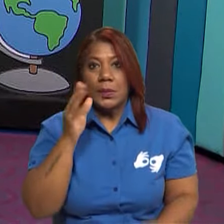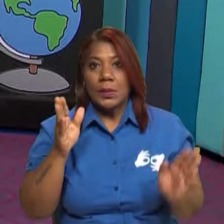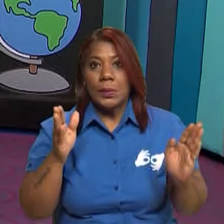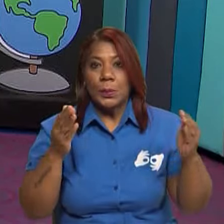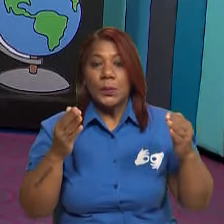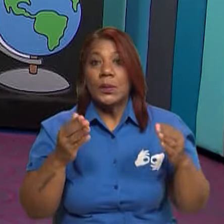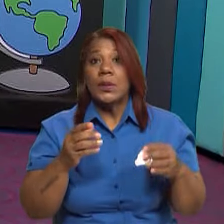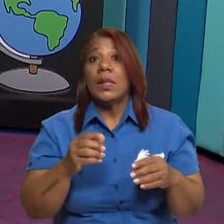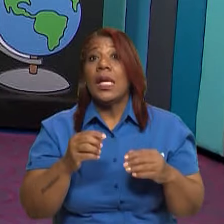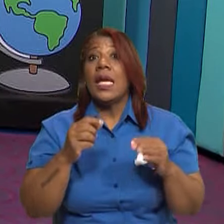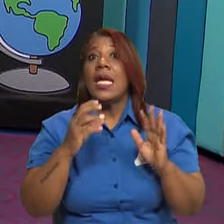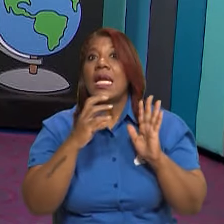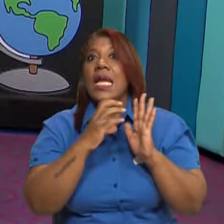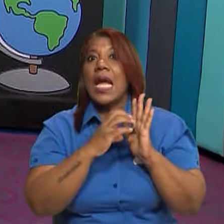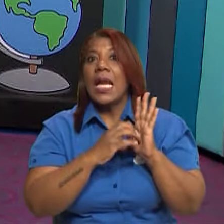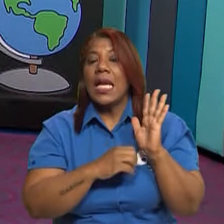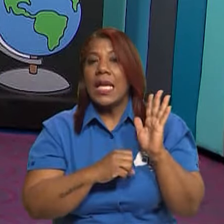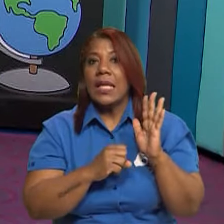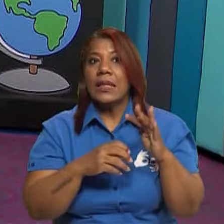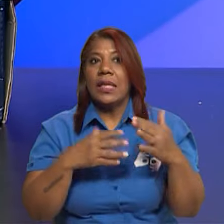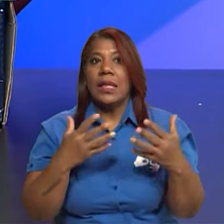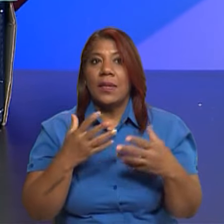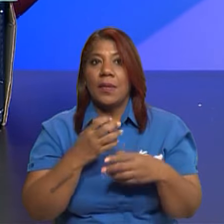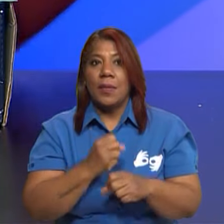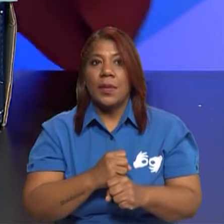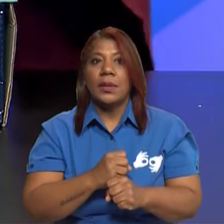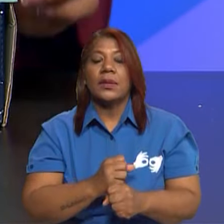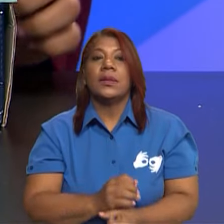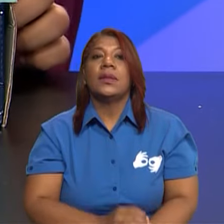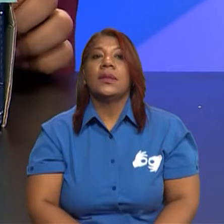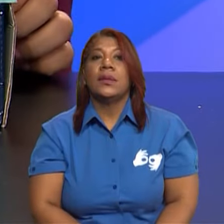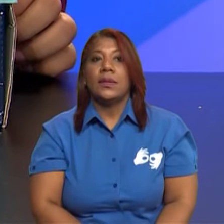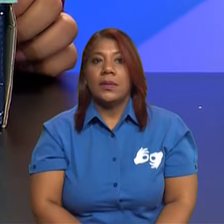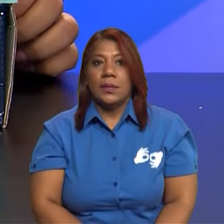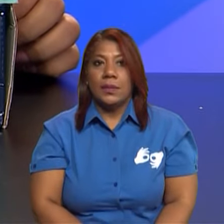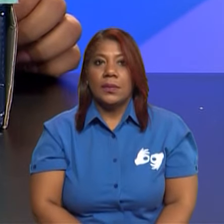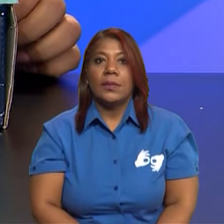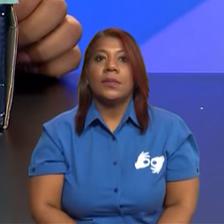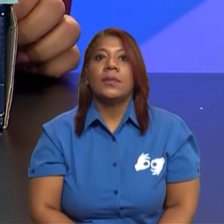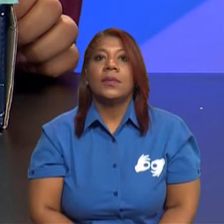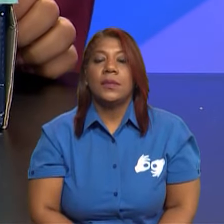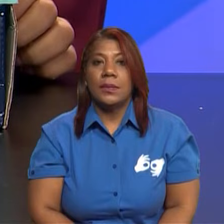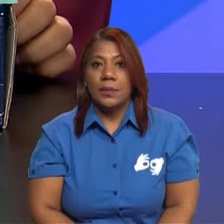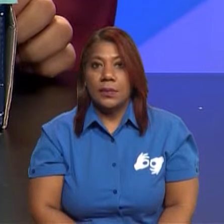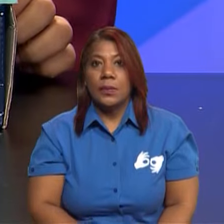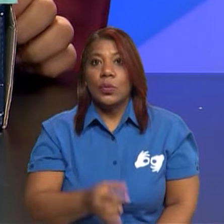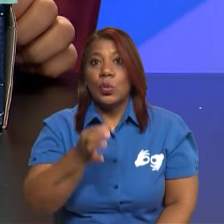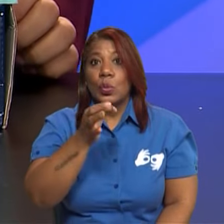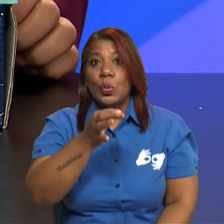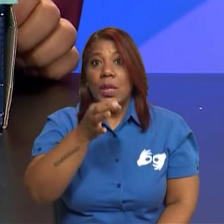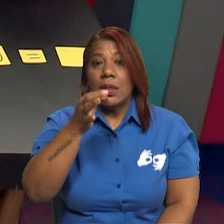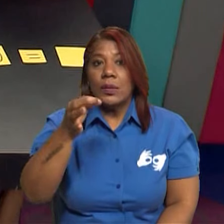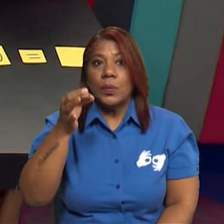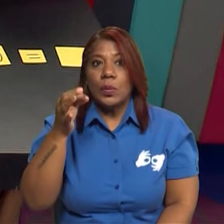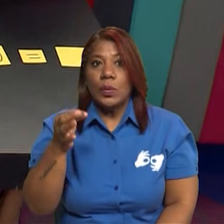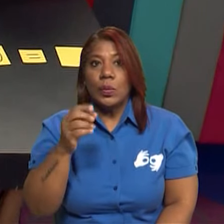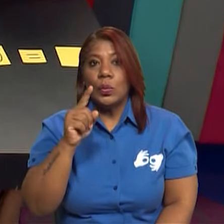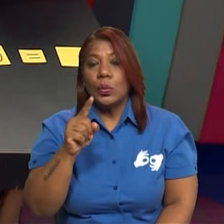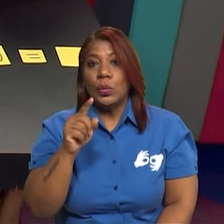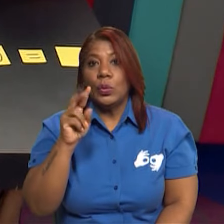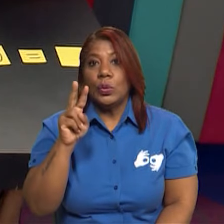de resta que tenemos esta posición de que podemos colocar los números, pero tenemos también pompones. Ahora, tenemos